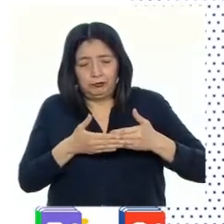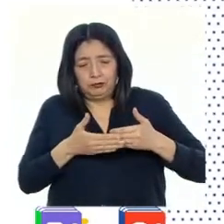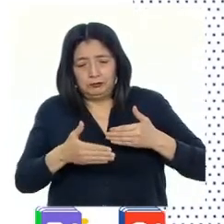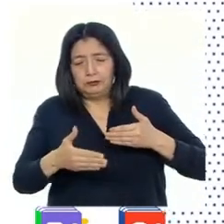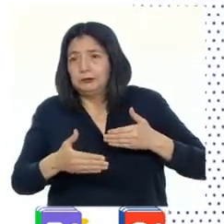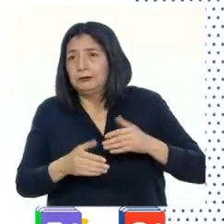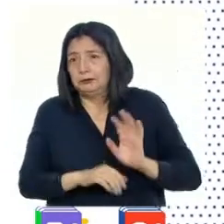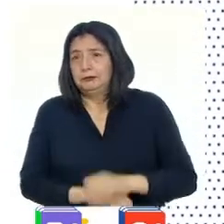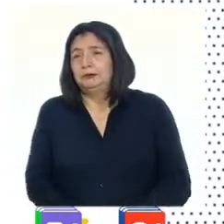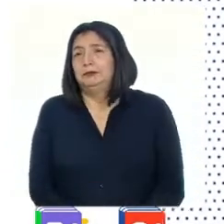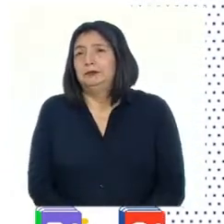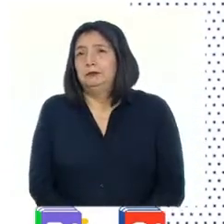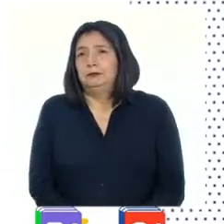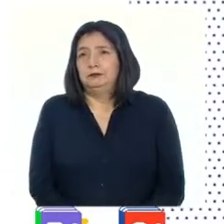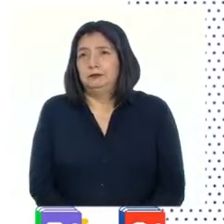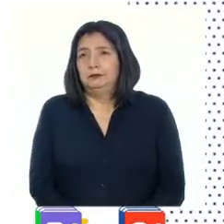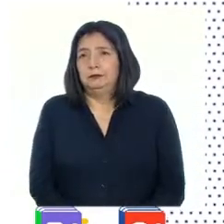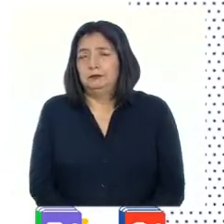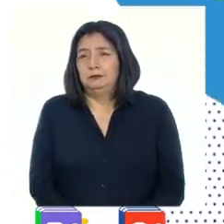después.